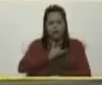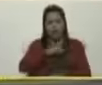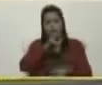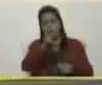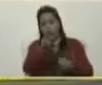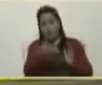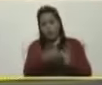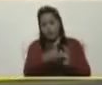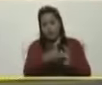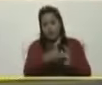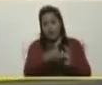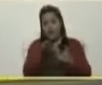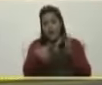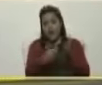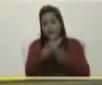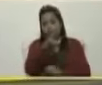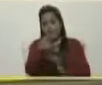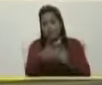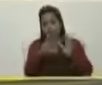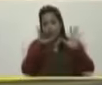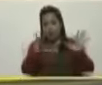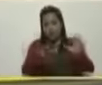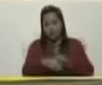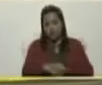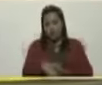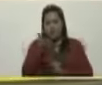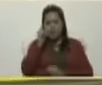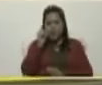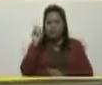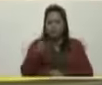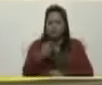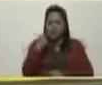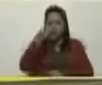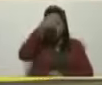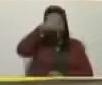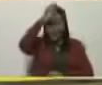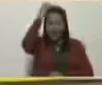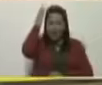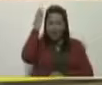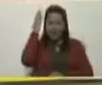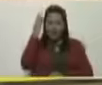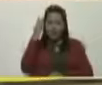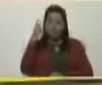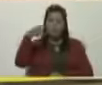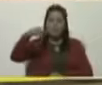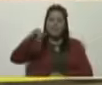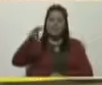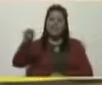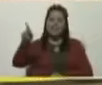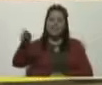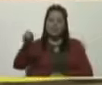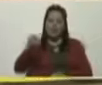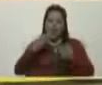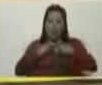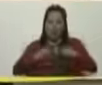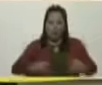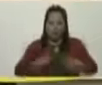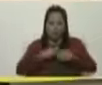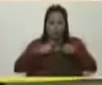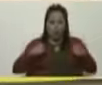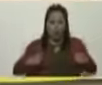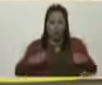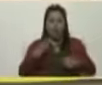Chávez. Mi papá también le decían el gallo Pinto allá en el Socorro. El gallo Pinto, sí. Le decían. ¿Cómo se llama tu padre? Jorge